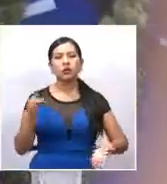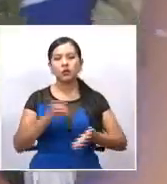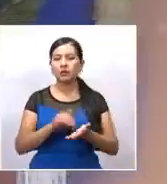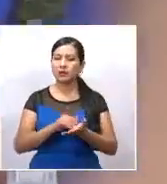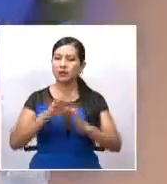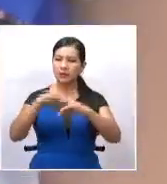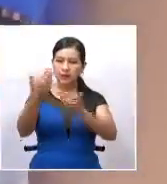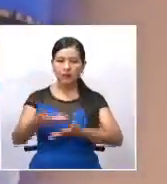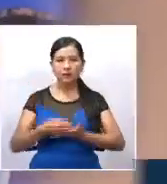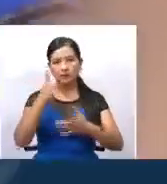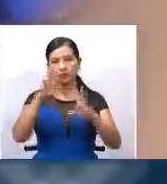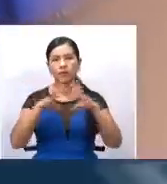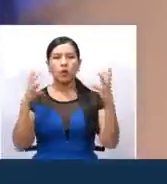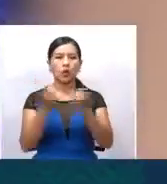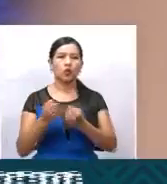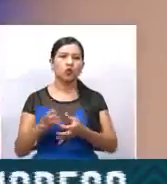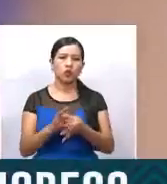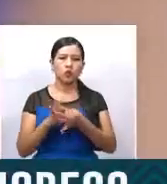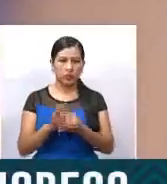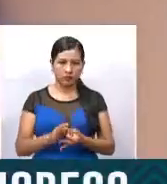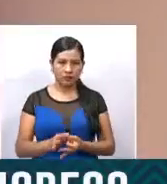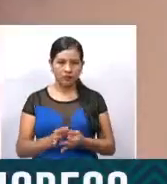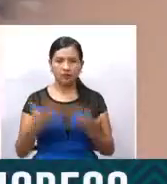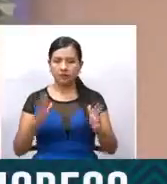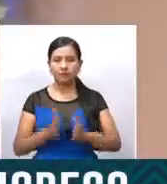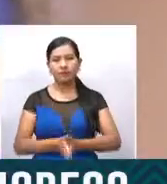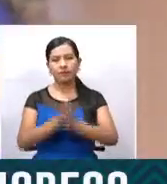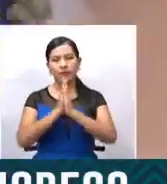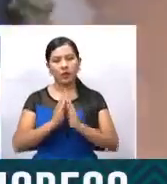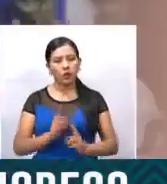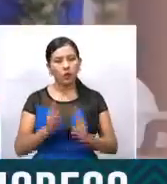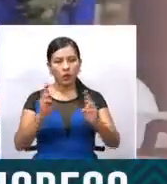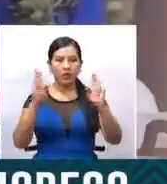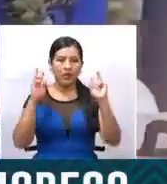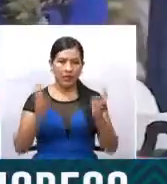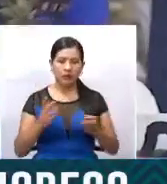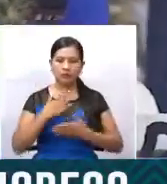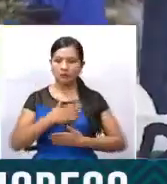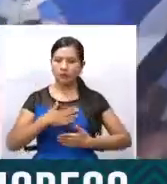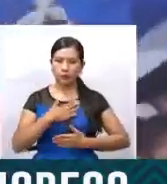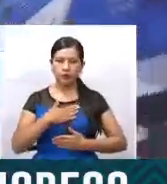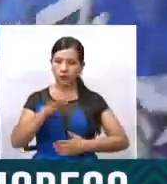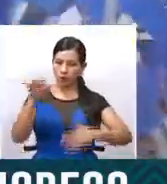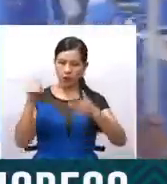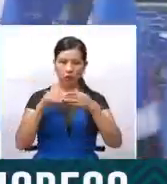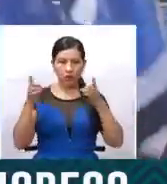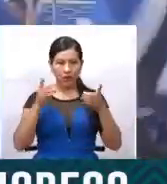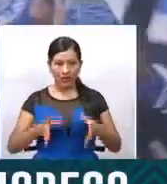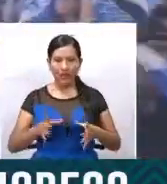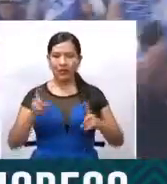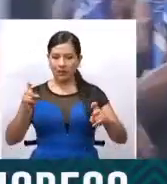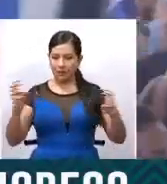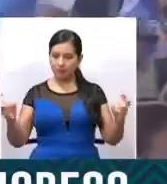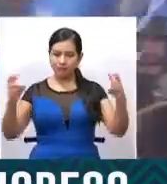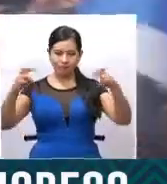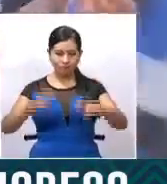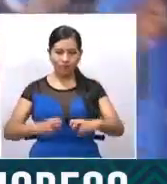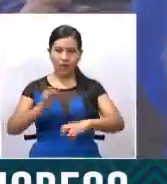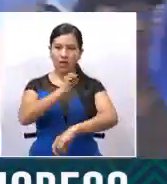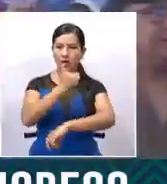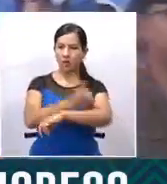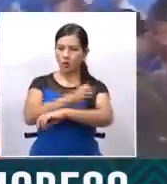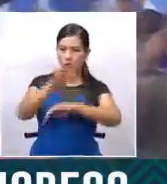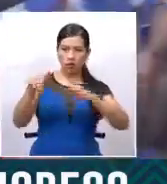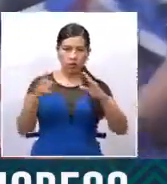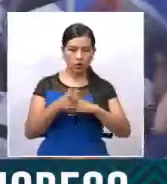Unidad. Pedimos de una vez a la Dirección Nacional que se siente con nuestras matrices y llame a un Congreso